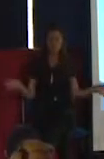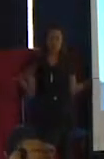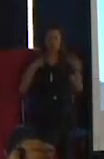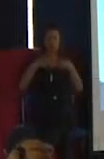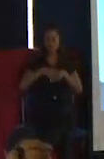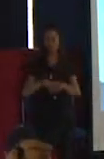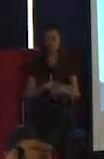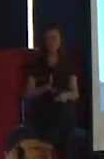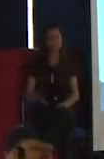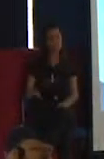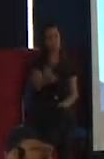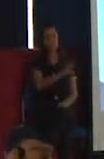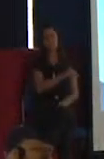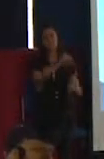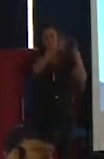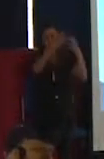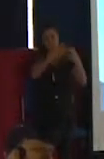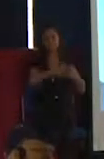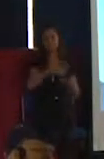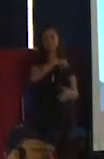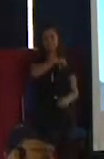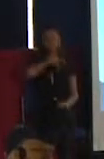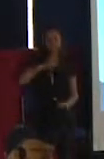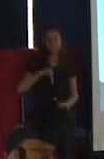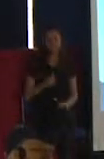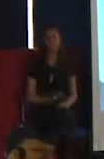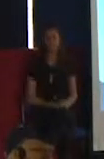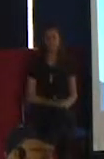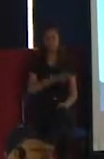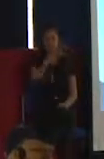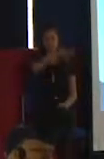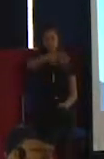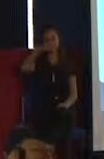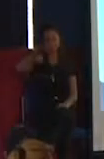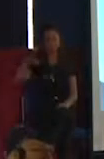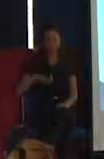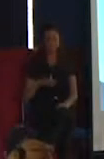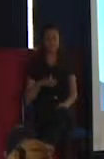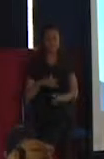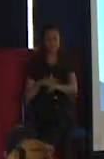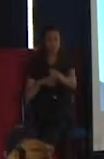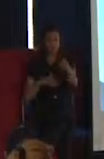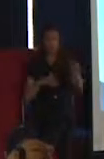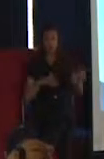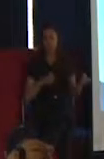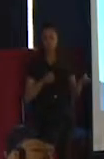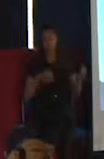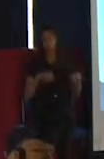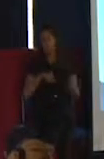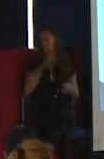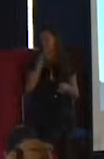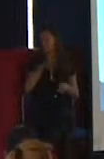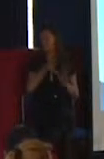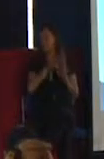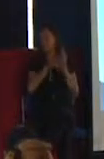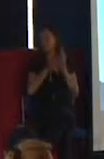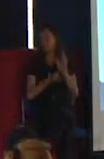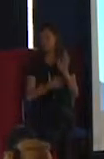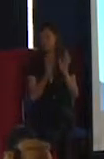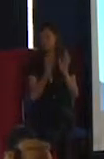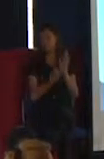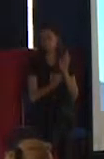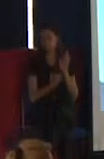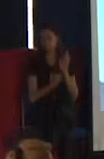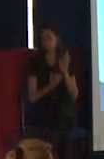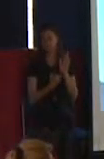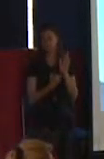empresas privadas, ¿sí?, estas empresas también tienen que tener una reglamentación y estas empresas también